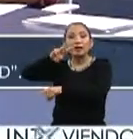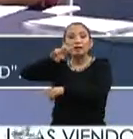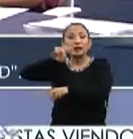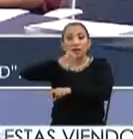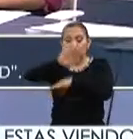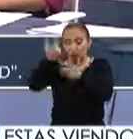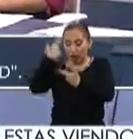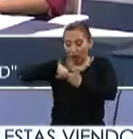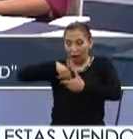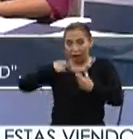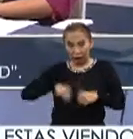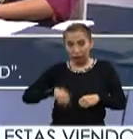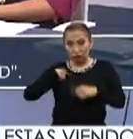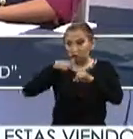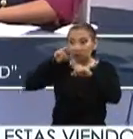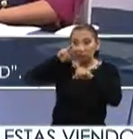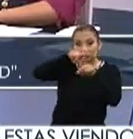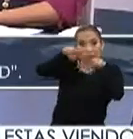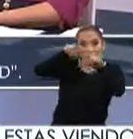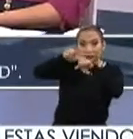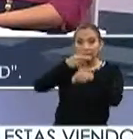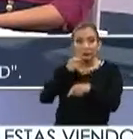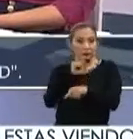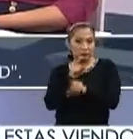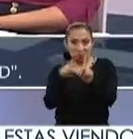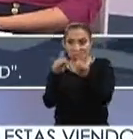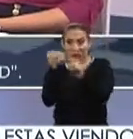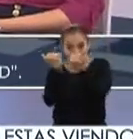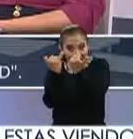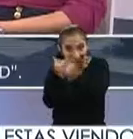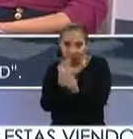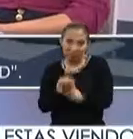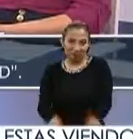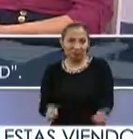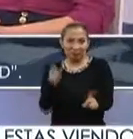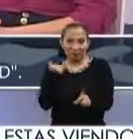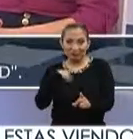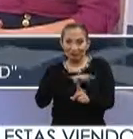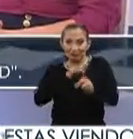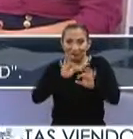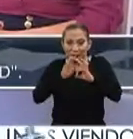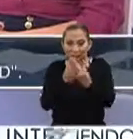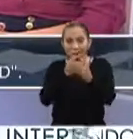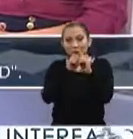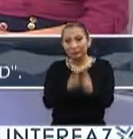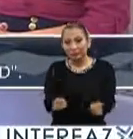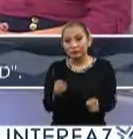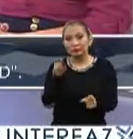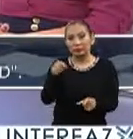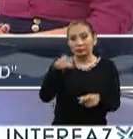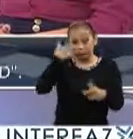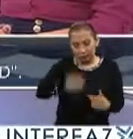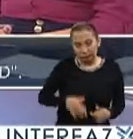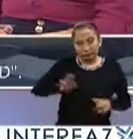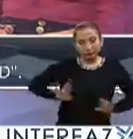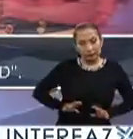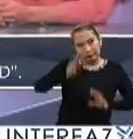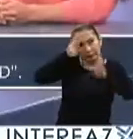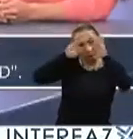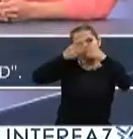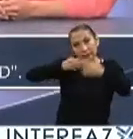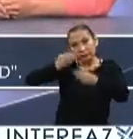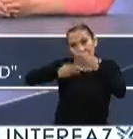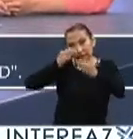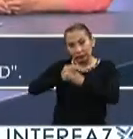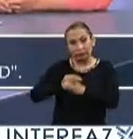todos nosotros. Aquí somos diversas y diversos. Sí, claro, por ¿no? supuesto. Aquí tenemos formas distintas de ser, estar, de pensar el